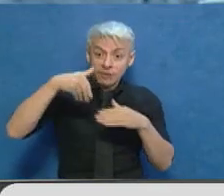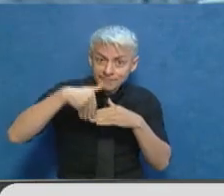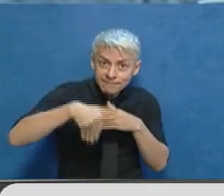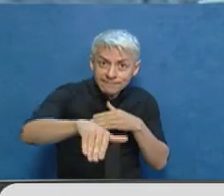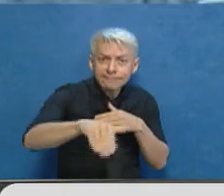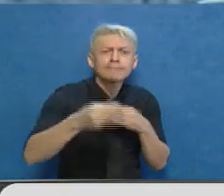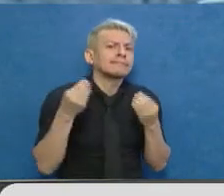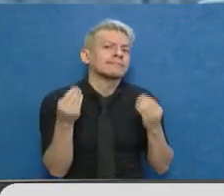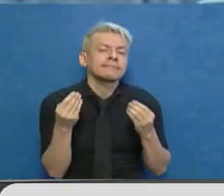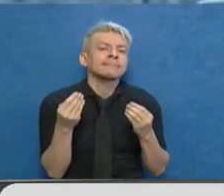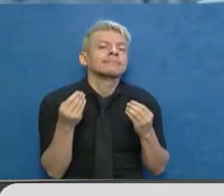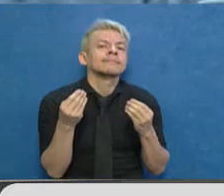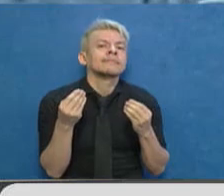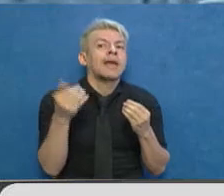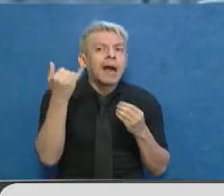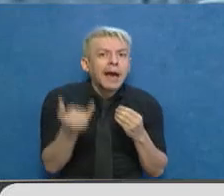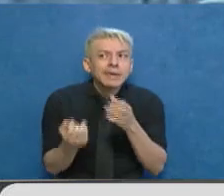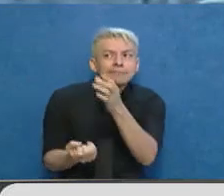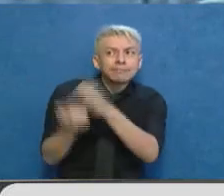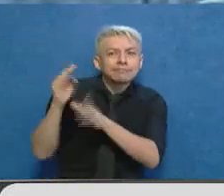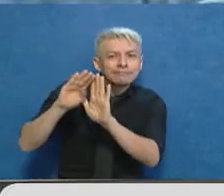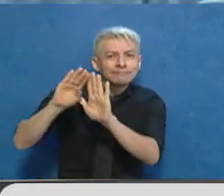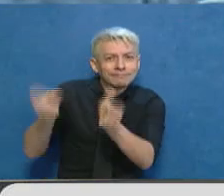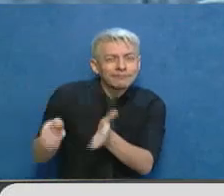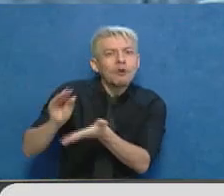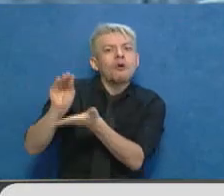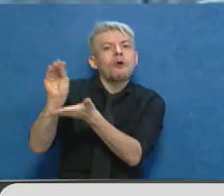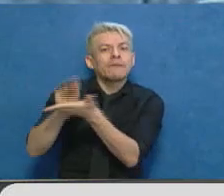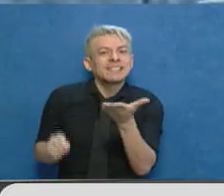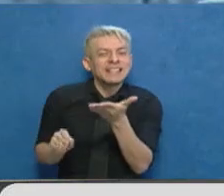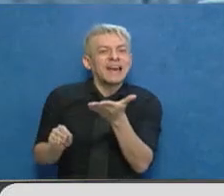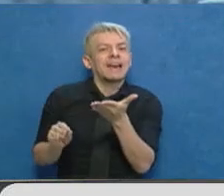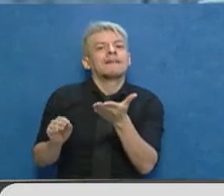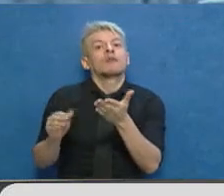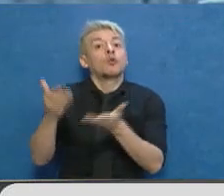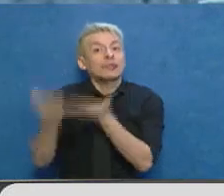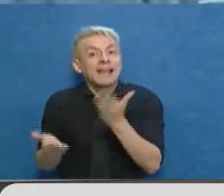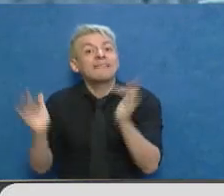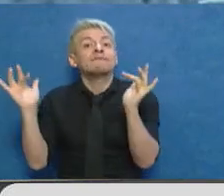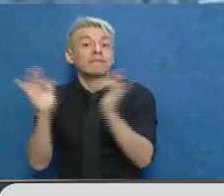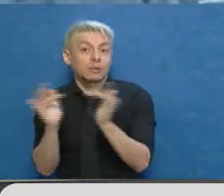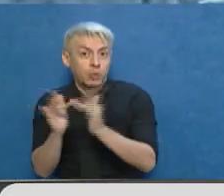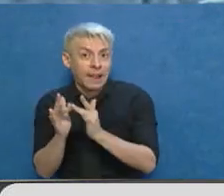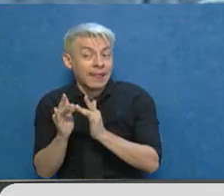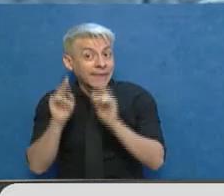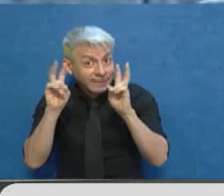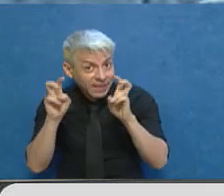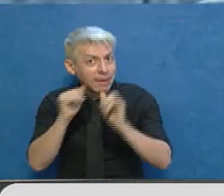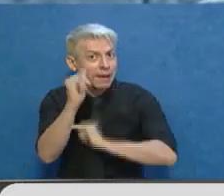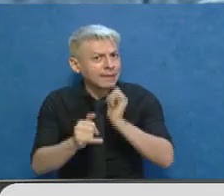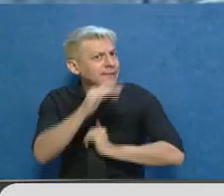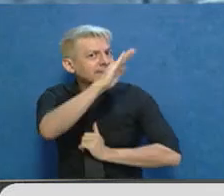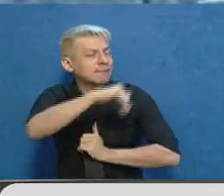contará justamente con una oficina judicial virtual. Para hablar de este tema estamos en vivo y en directo